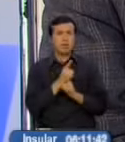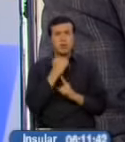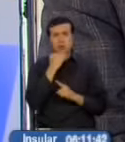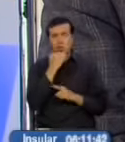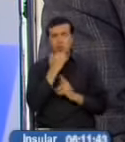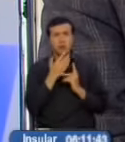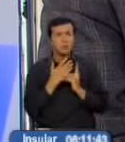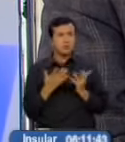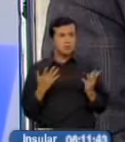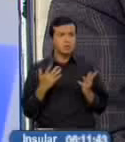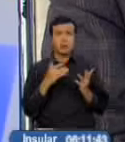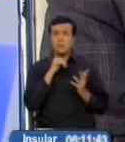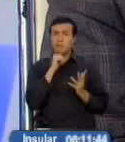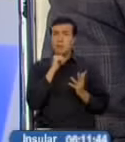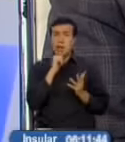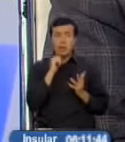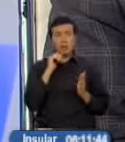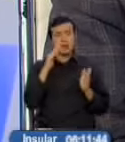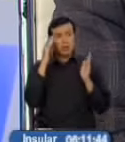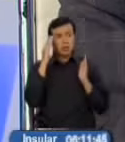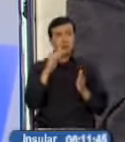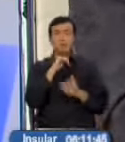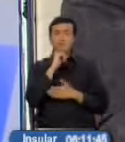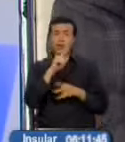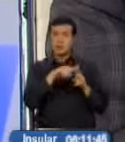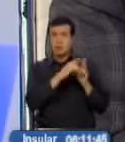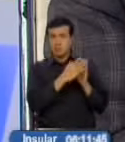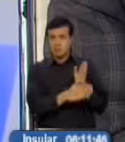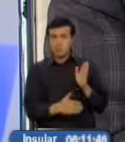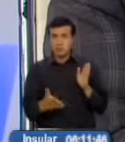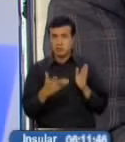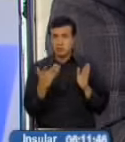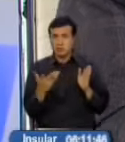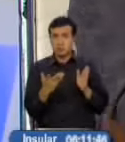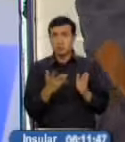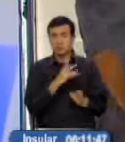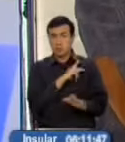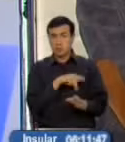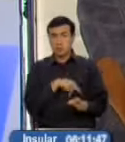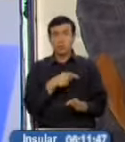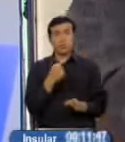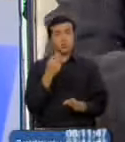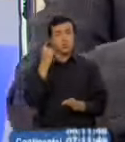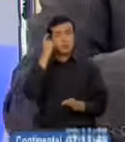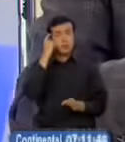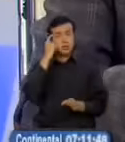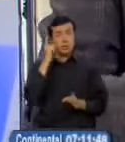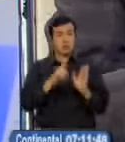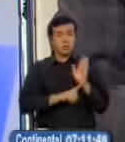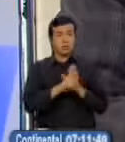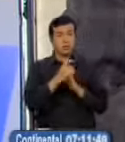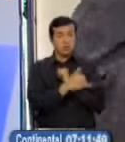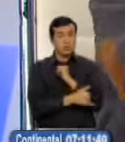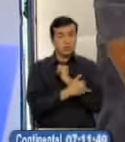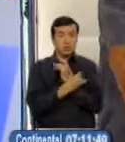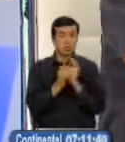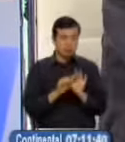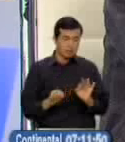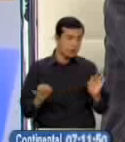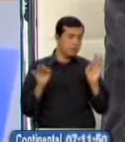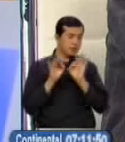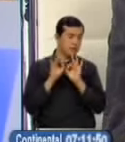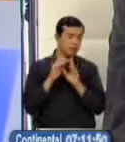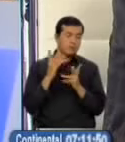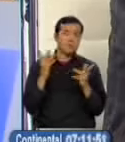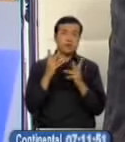dado mucho, nada de énfasis, diría yo, al tema de la regionalización. Y para mí una de las claves del desarrollo del país es entrar a lo